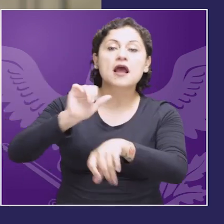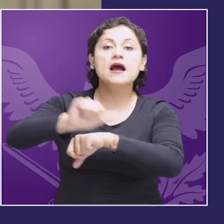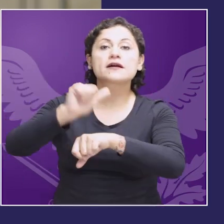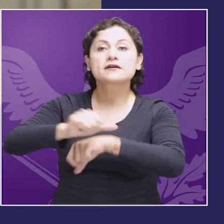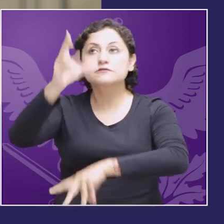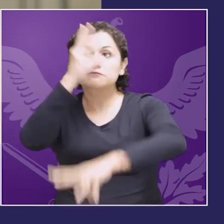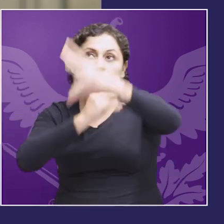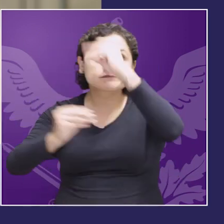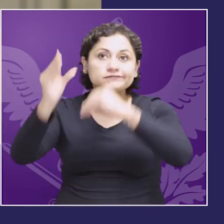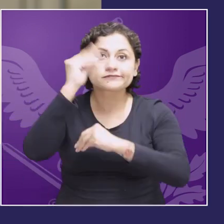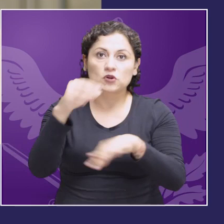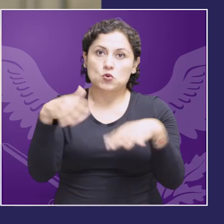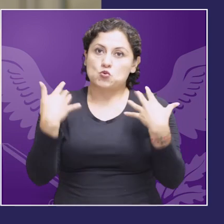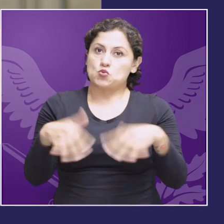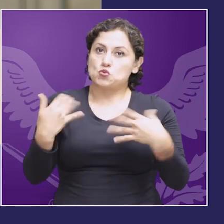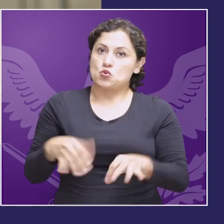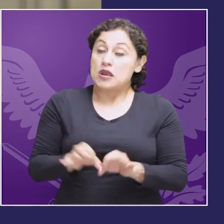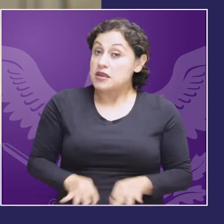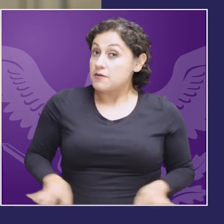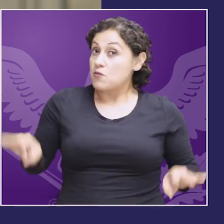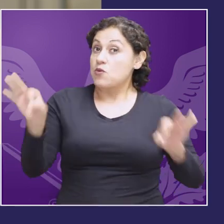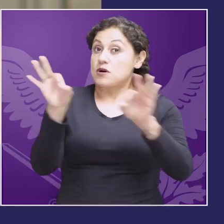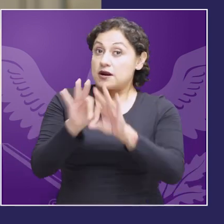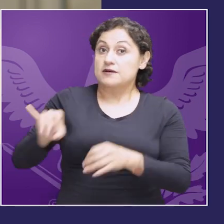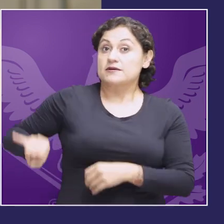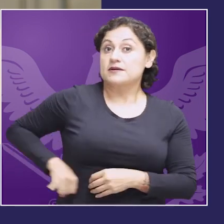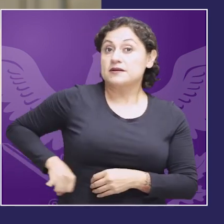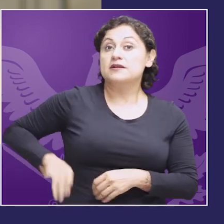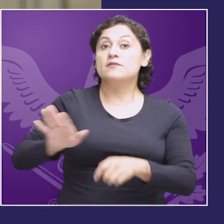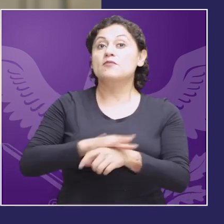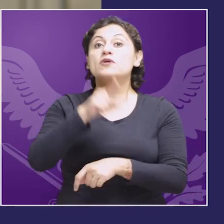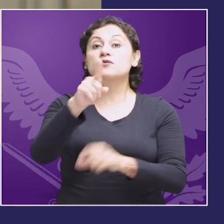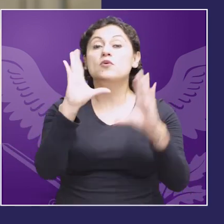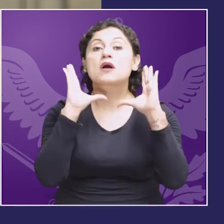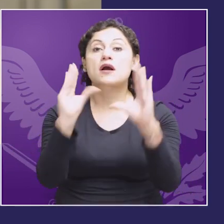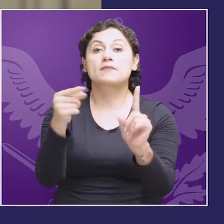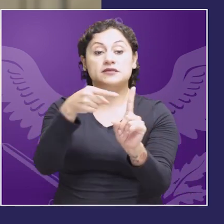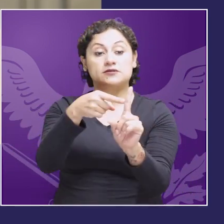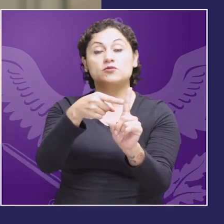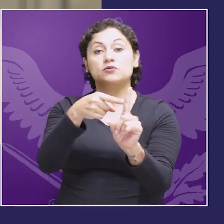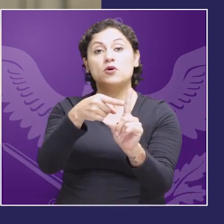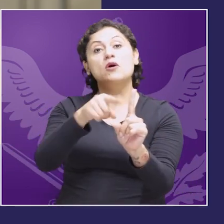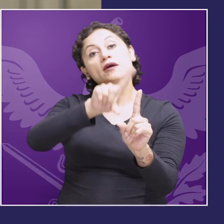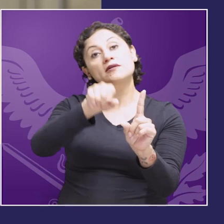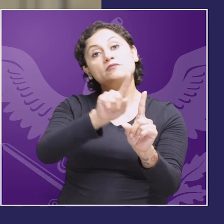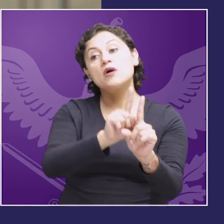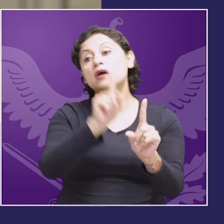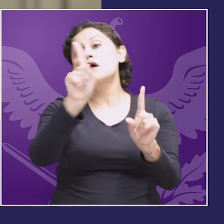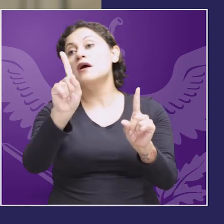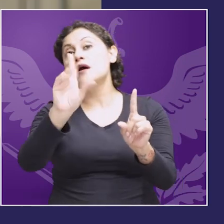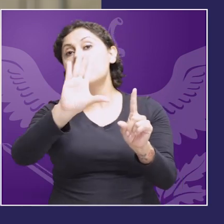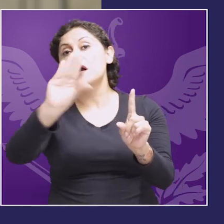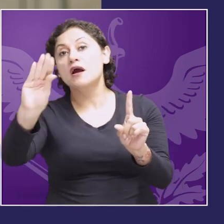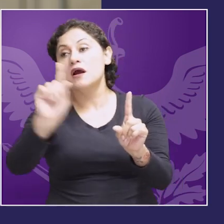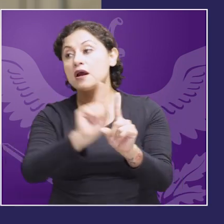a capacitarse, y que tiene una cosa súper interesante, porque capacitas a replicadores. O sea, no es que